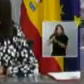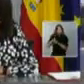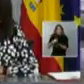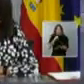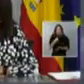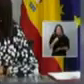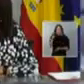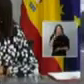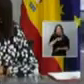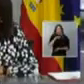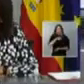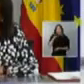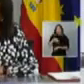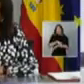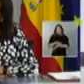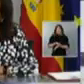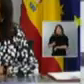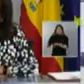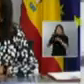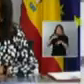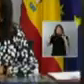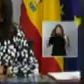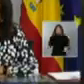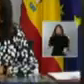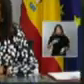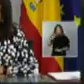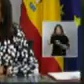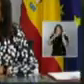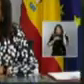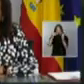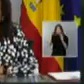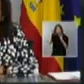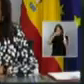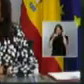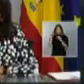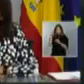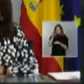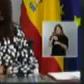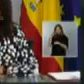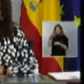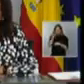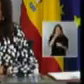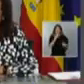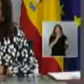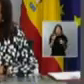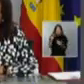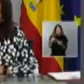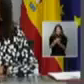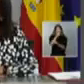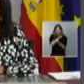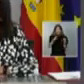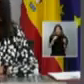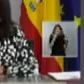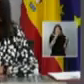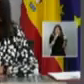multas asciende un 30%. Lo único que van a conseguir es recaudar más multa. En 2011 ya se redujo la velocidad a 110 kilómetros hora, un cambio